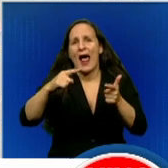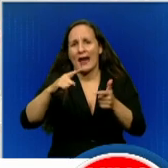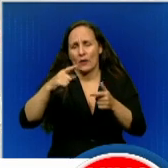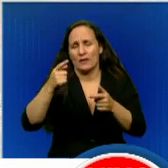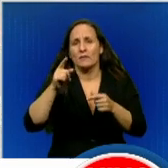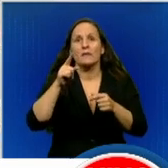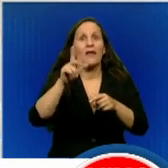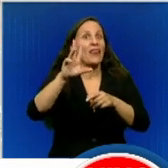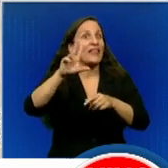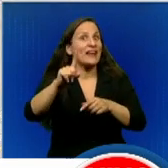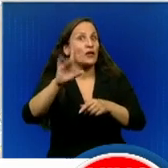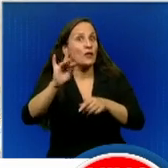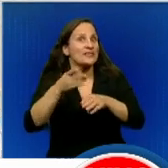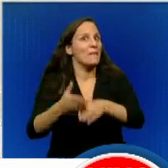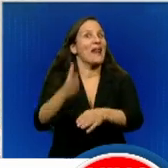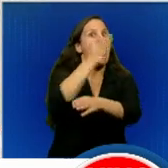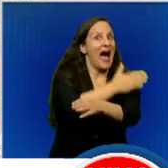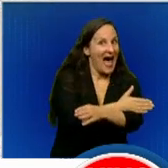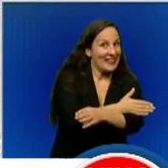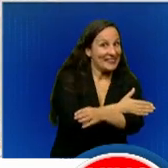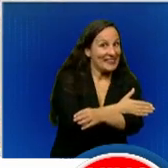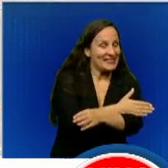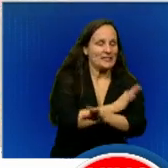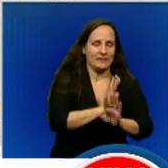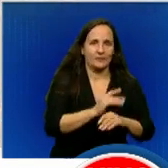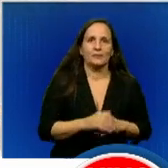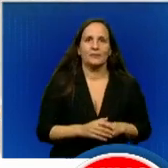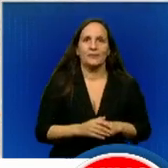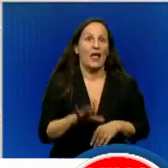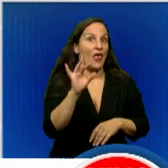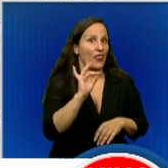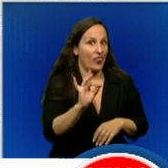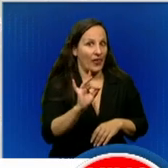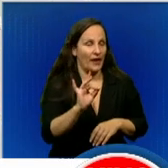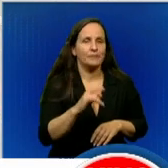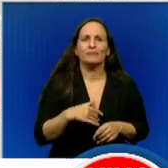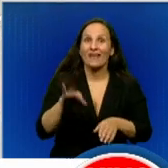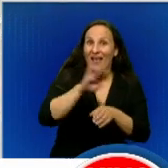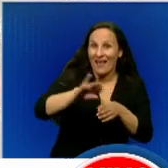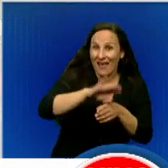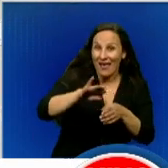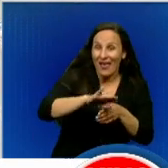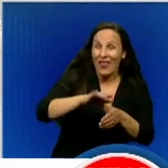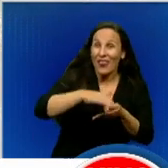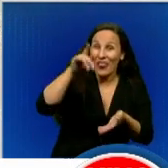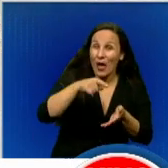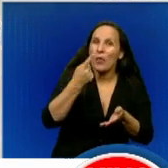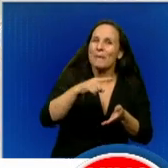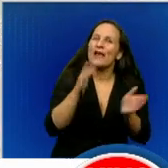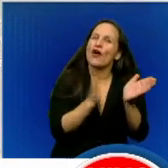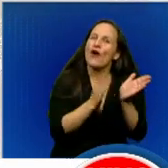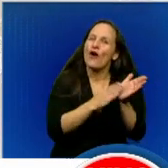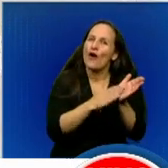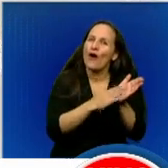31 de diciembre 2020 de aquellos endeudamiento que tengan como garante o repago